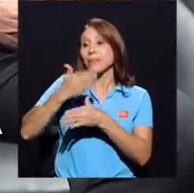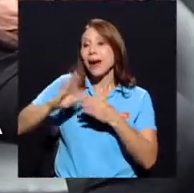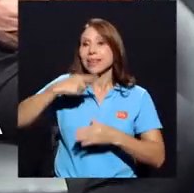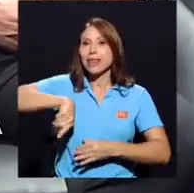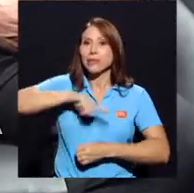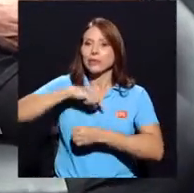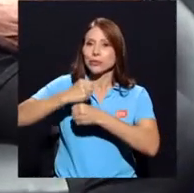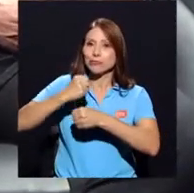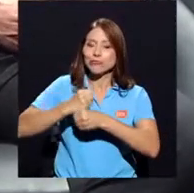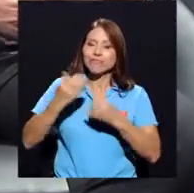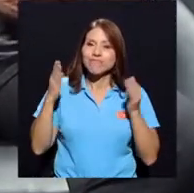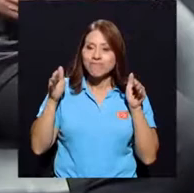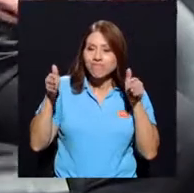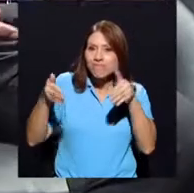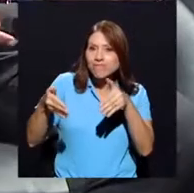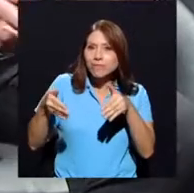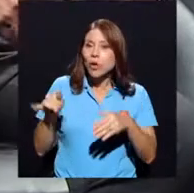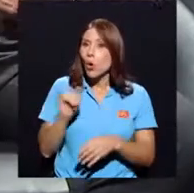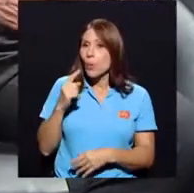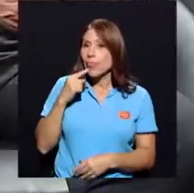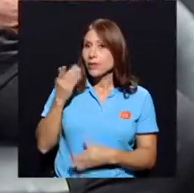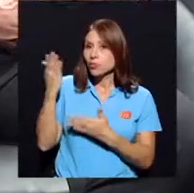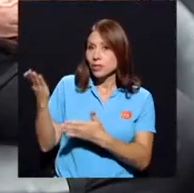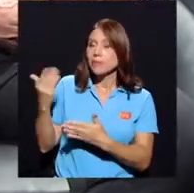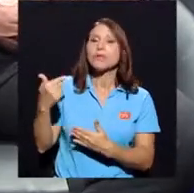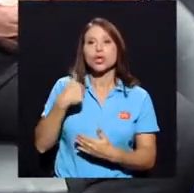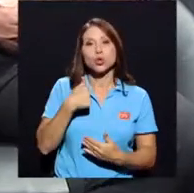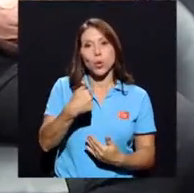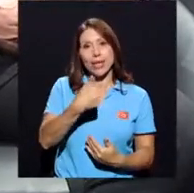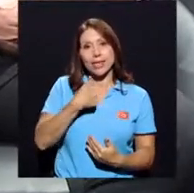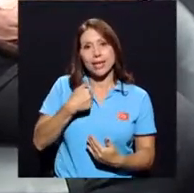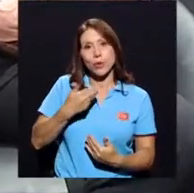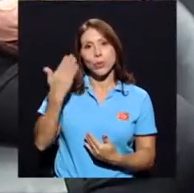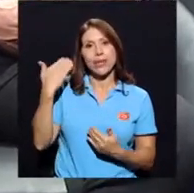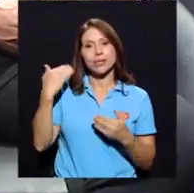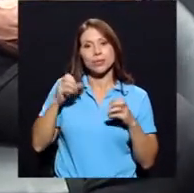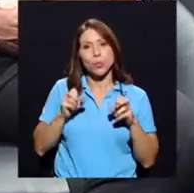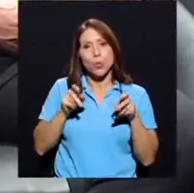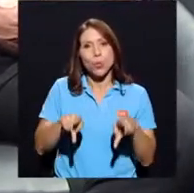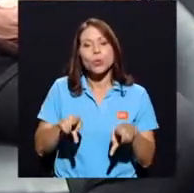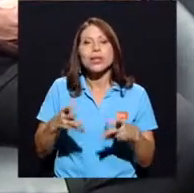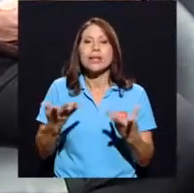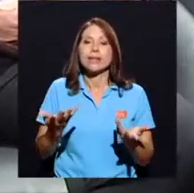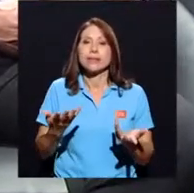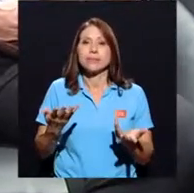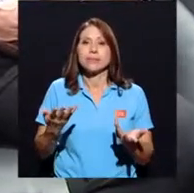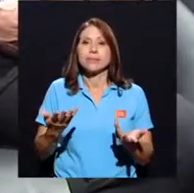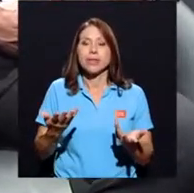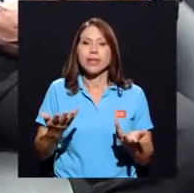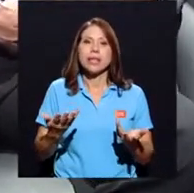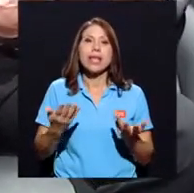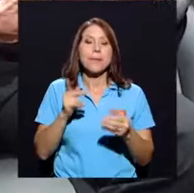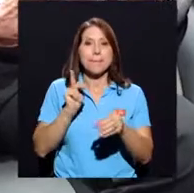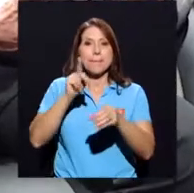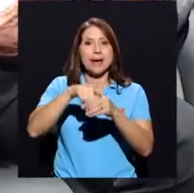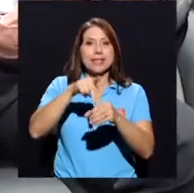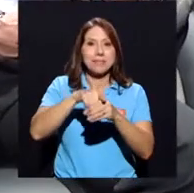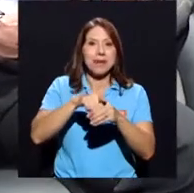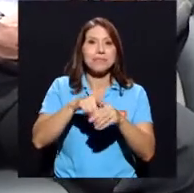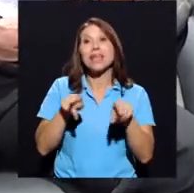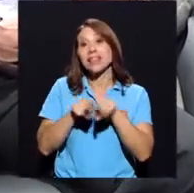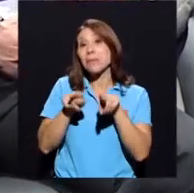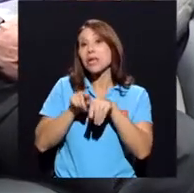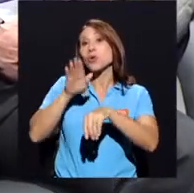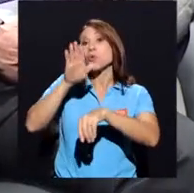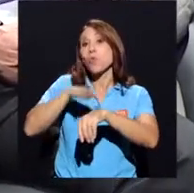verdad como ustedes bien mencionadas yo he tenido oportunidad de ser partícipe inculpable digo yo